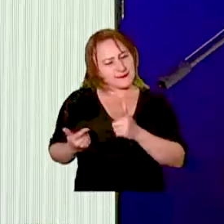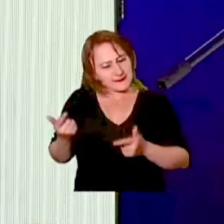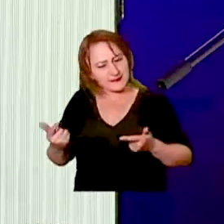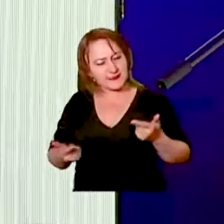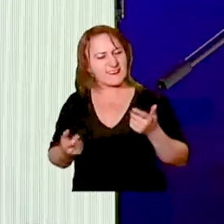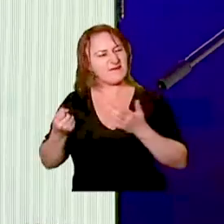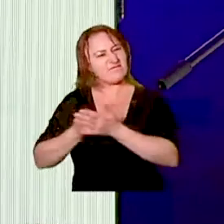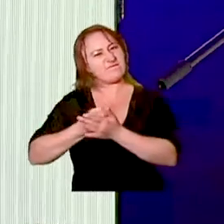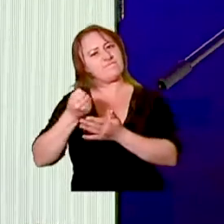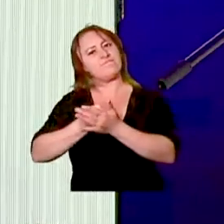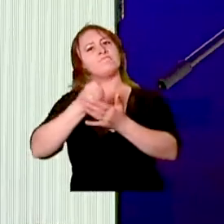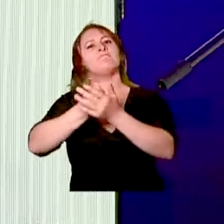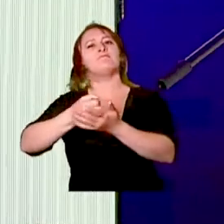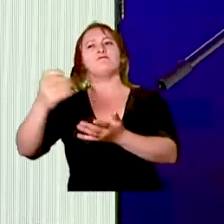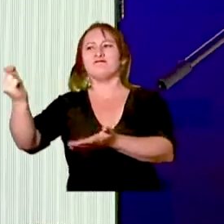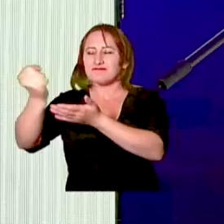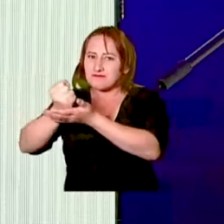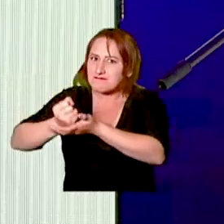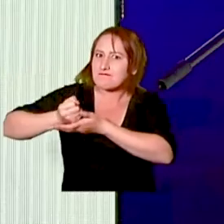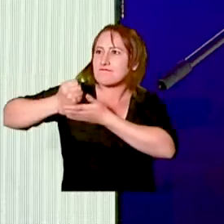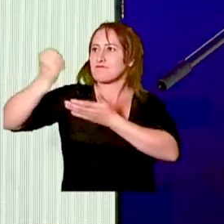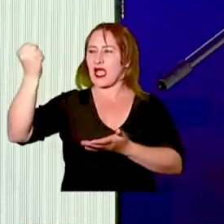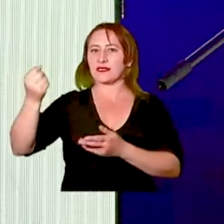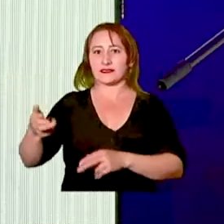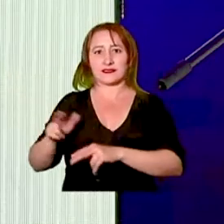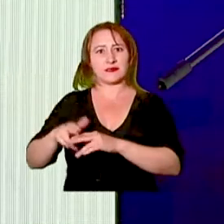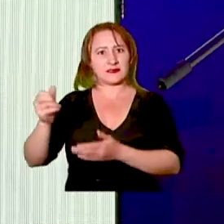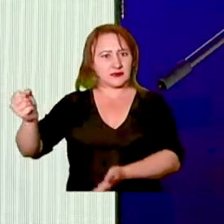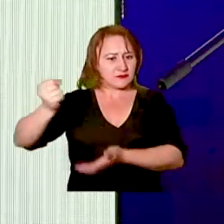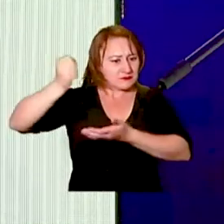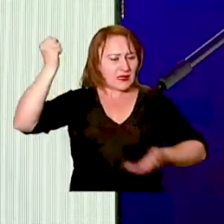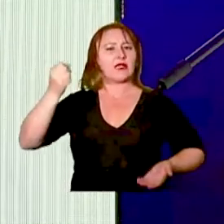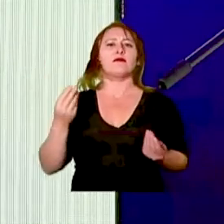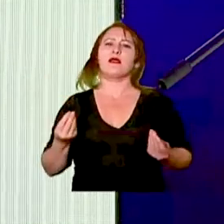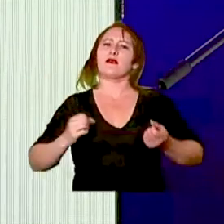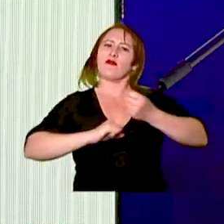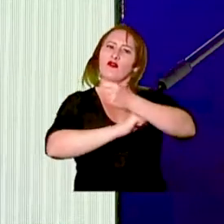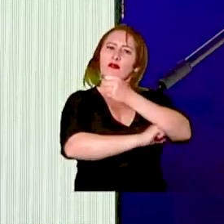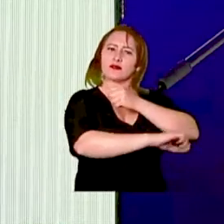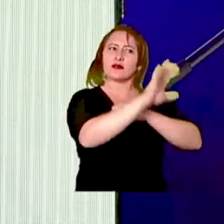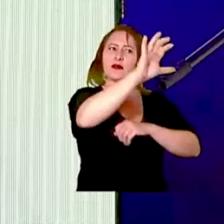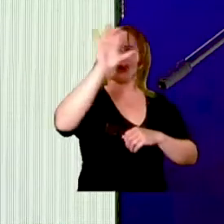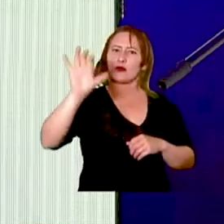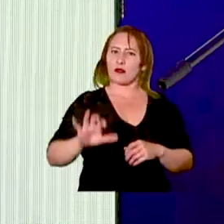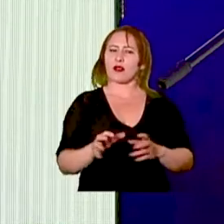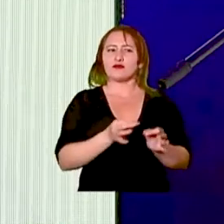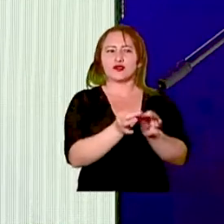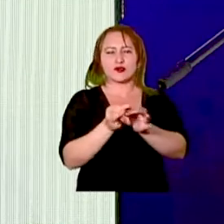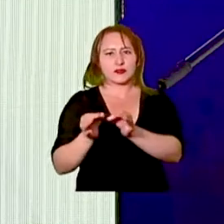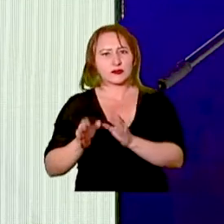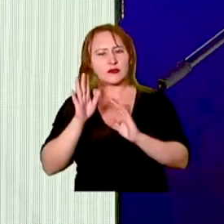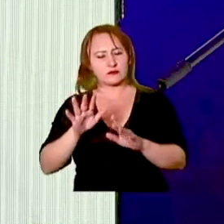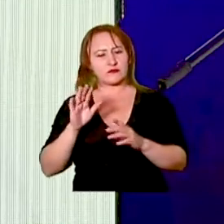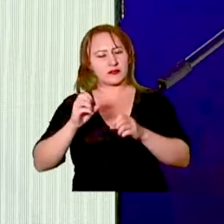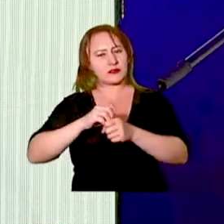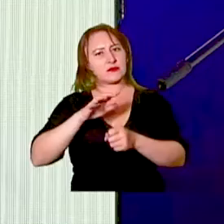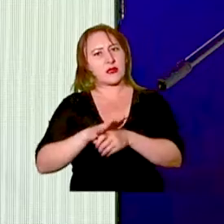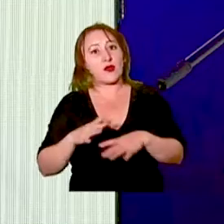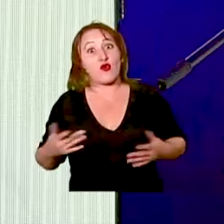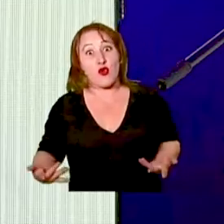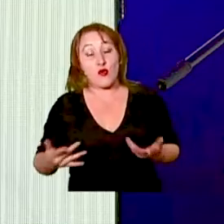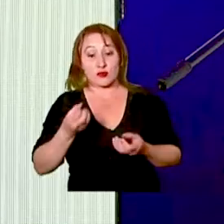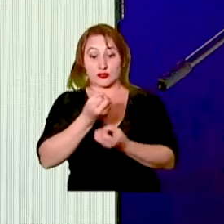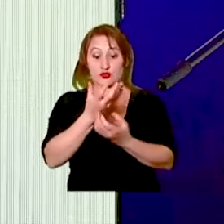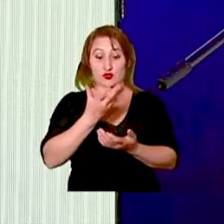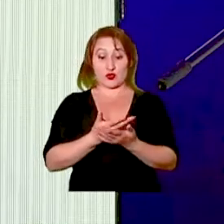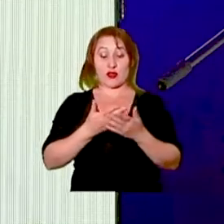por presupuesto adicional para poder fortalecer las regionales y las provinciales y distritales desde el punto de vista estructural,